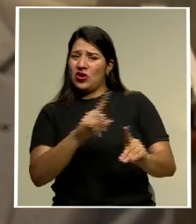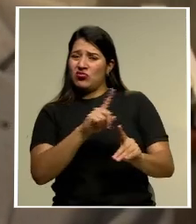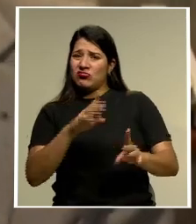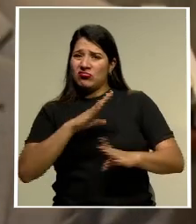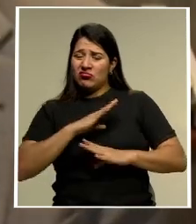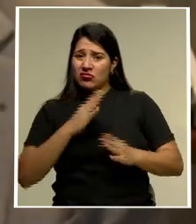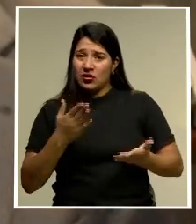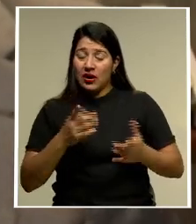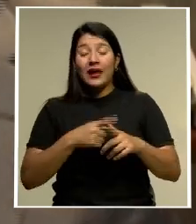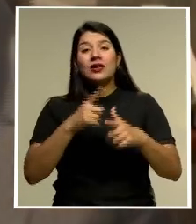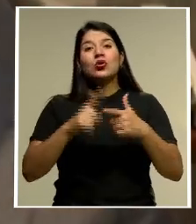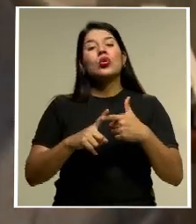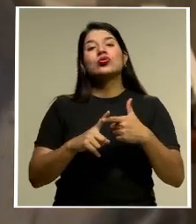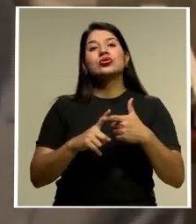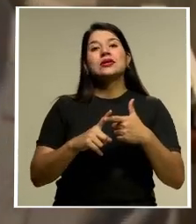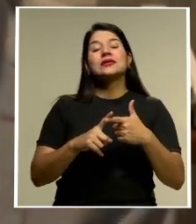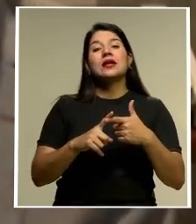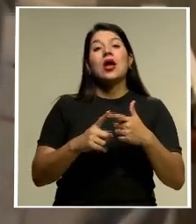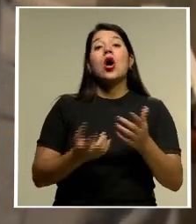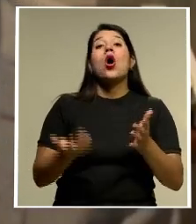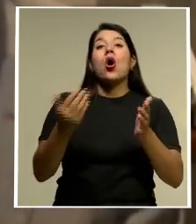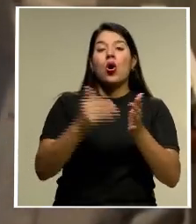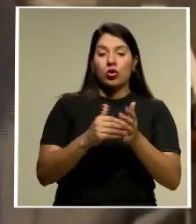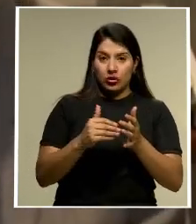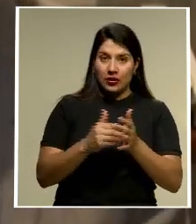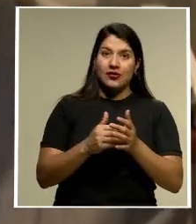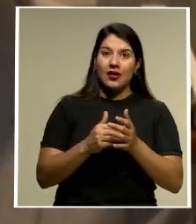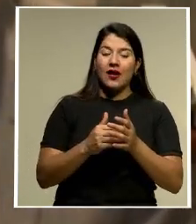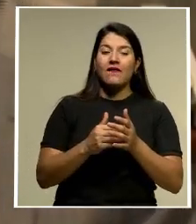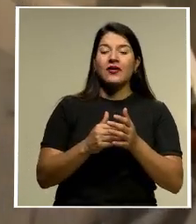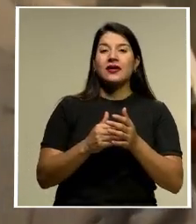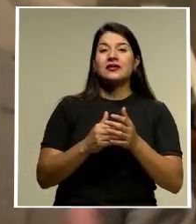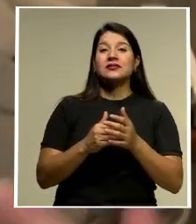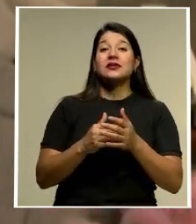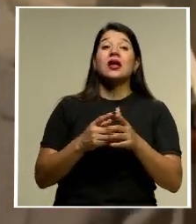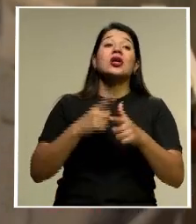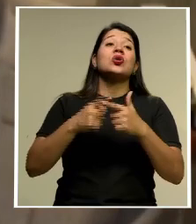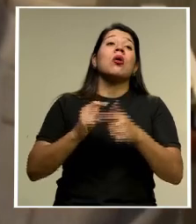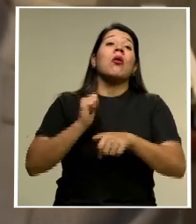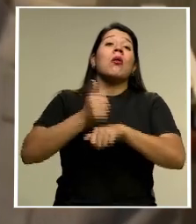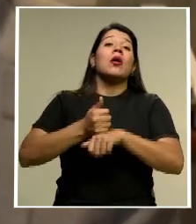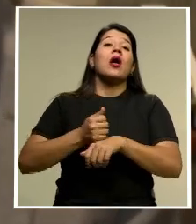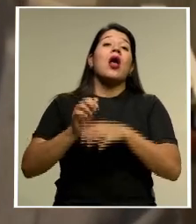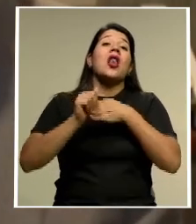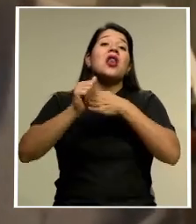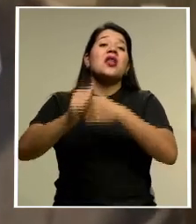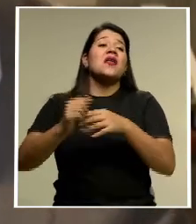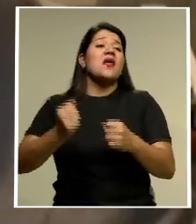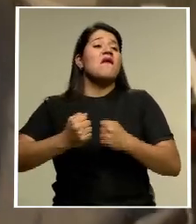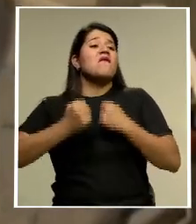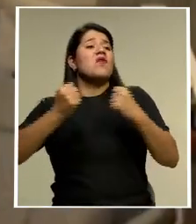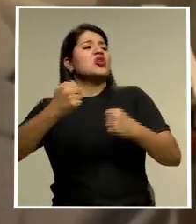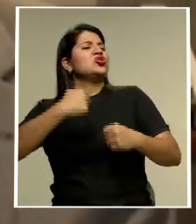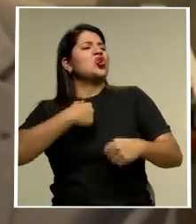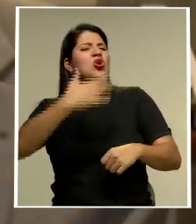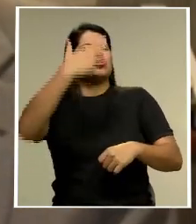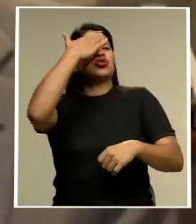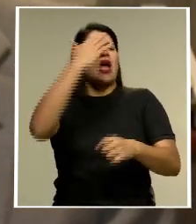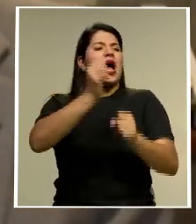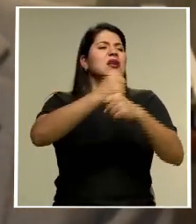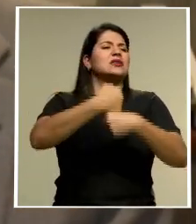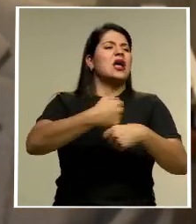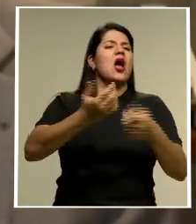sirve, y entonces emergen nuevamente de estos líderes milagrosos, los líderes fuertes que dicen que yo sí sé hacer las cosas,